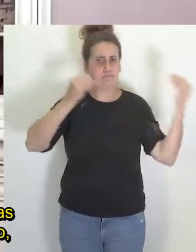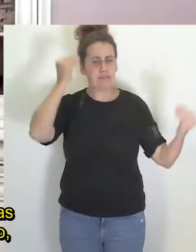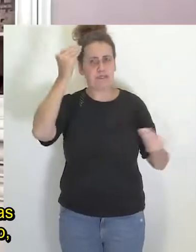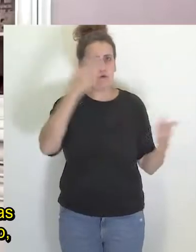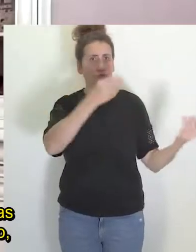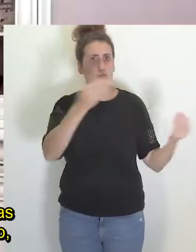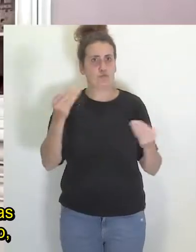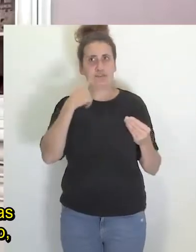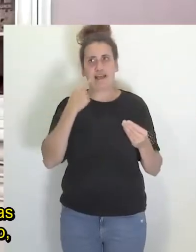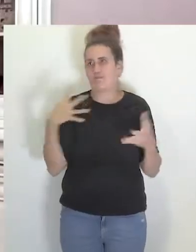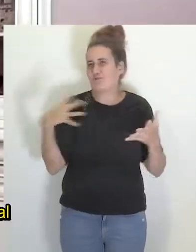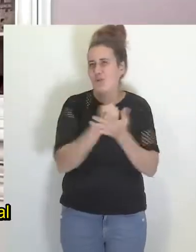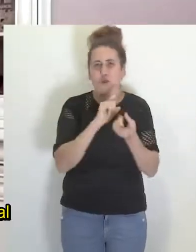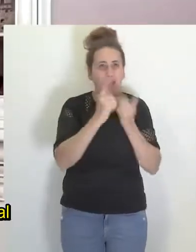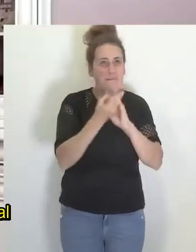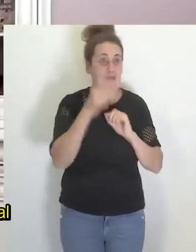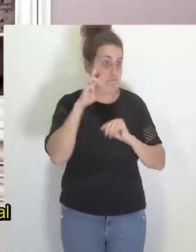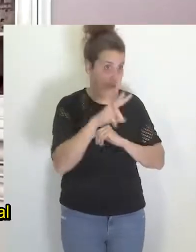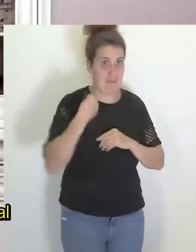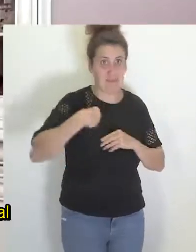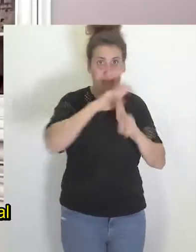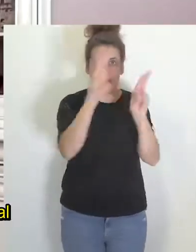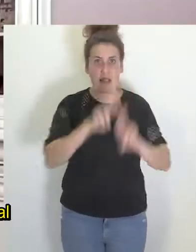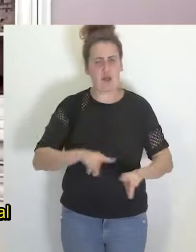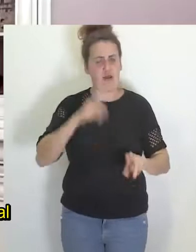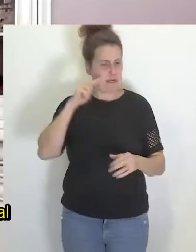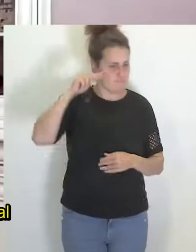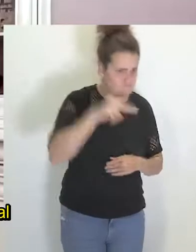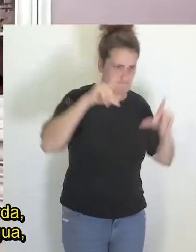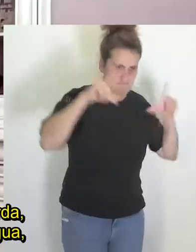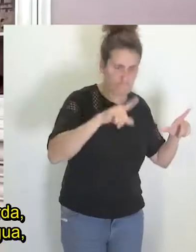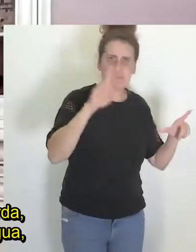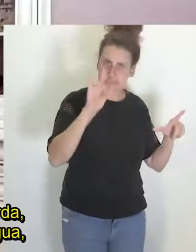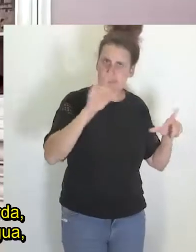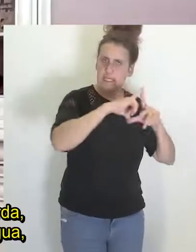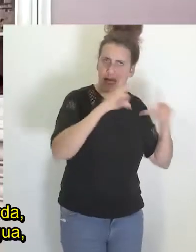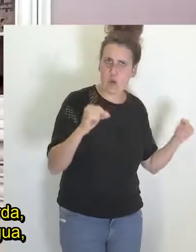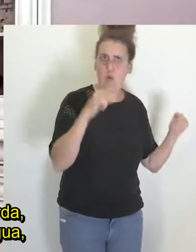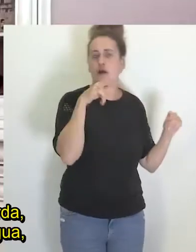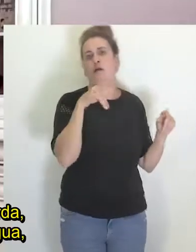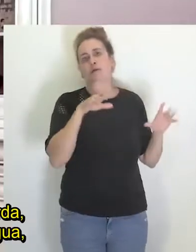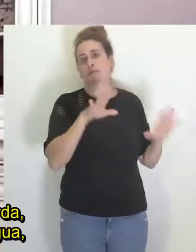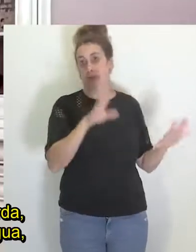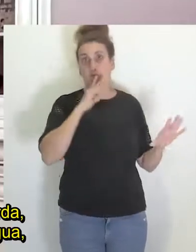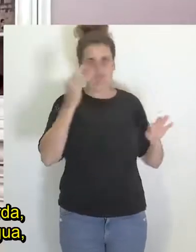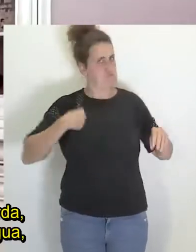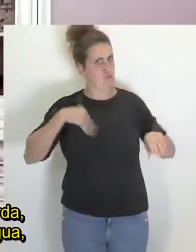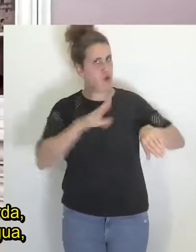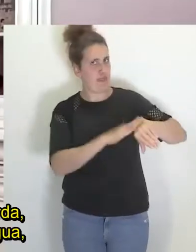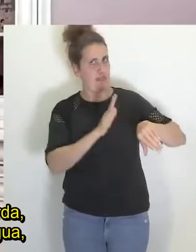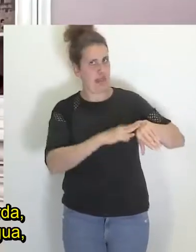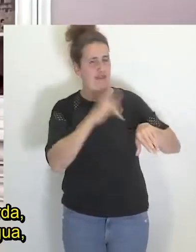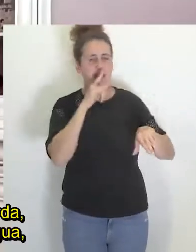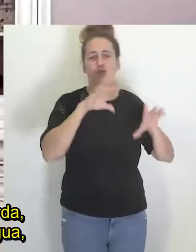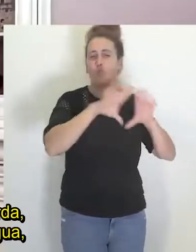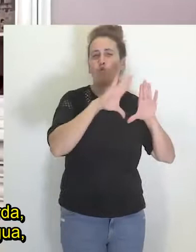iba a ser cambiarlo todo, que esa mirada internacional sí se pusiera, y que incluso desde la propia izquierda,